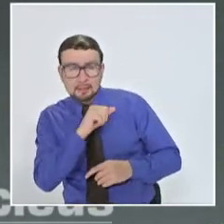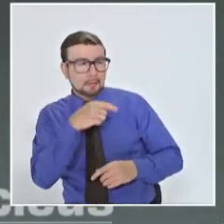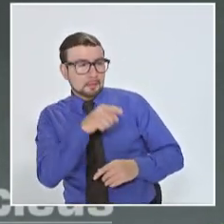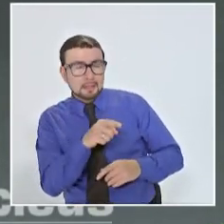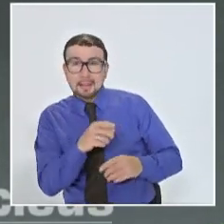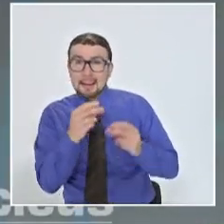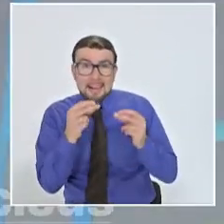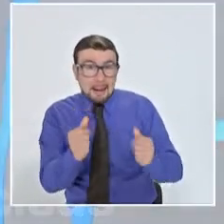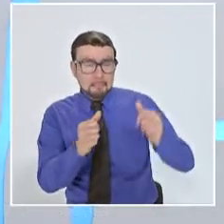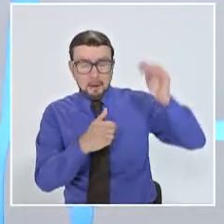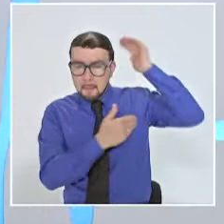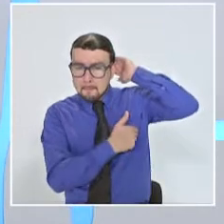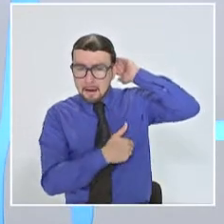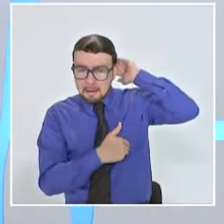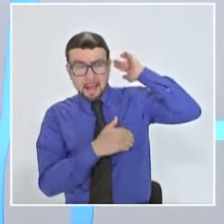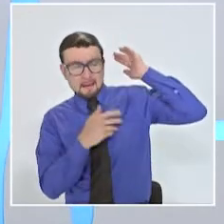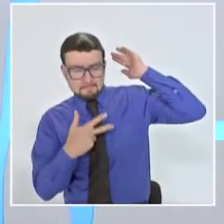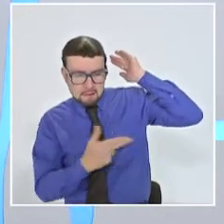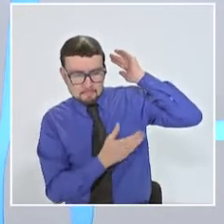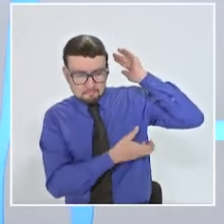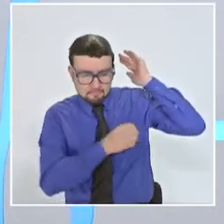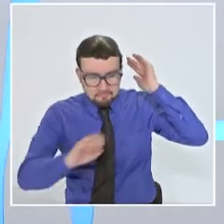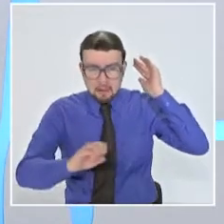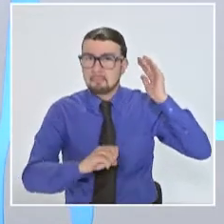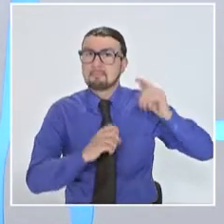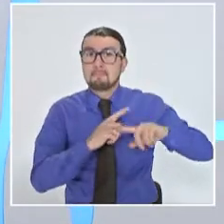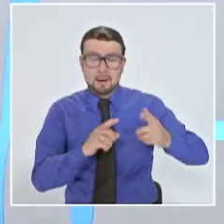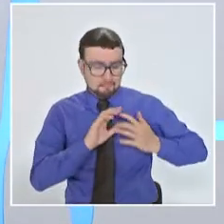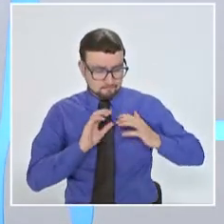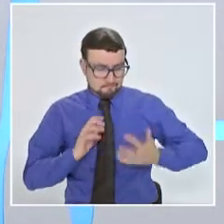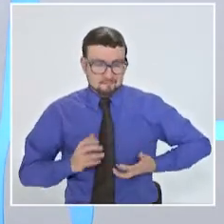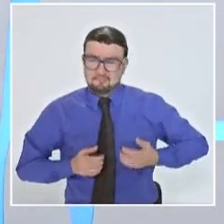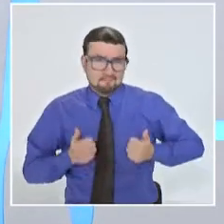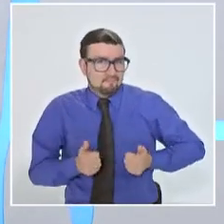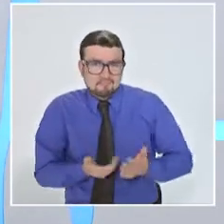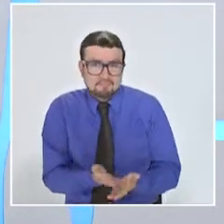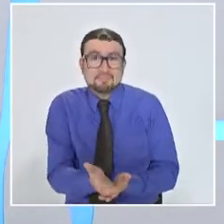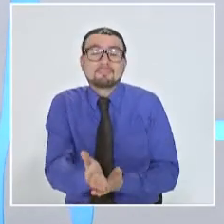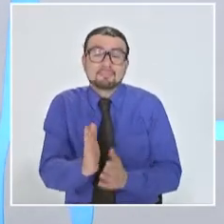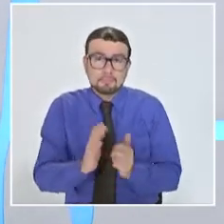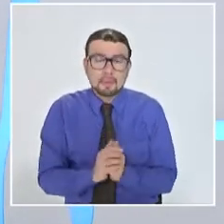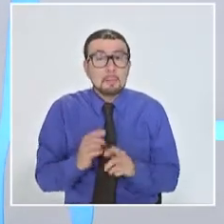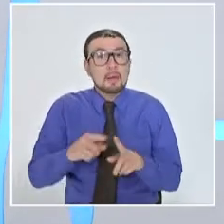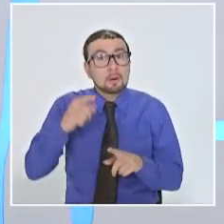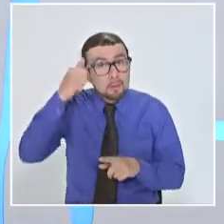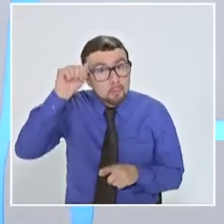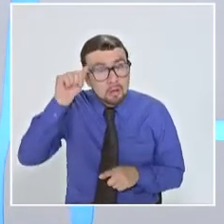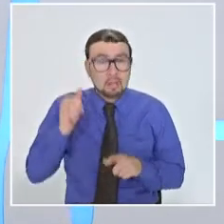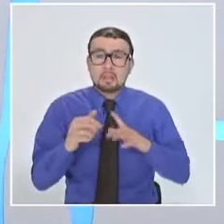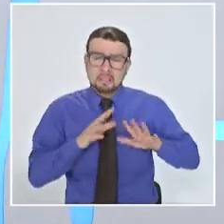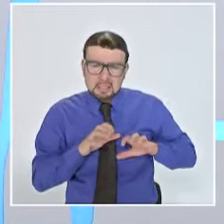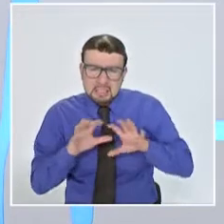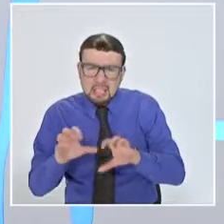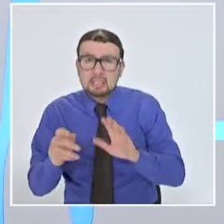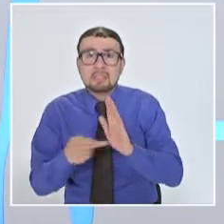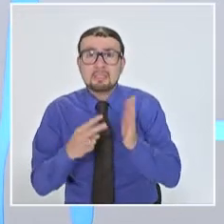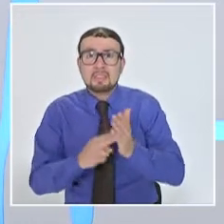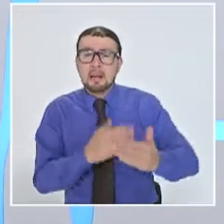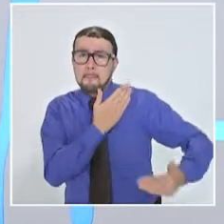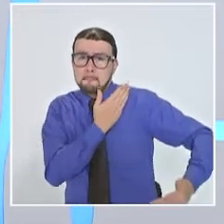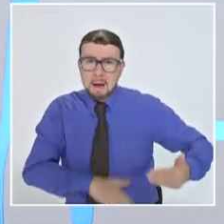cada vez más tempranos para realizar cirugías tempranas. Pero recuerden esto, Cáncer no es sinónimo de